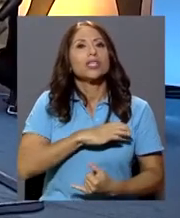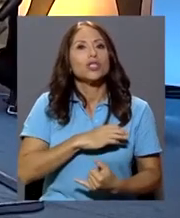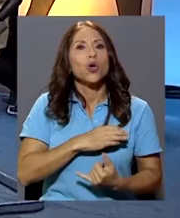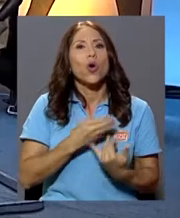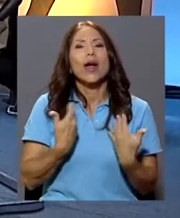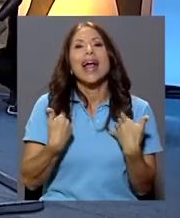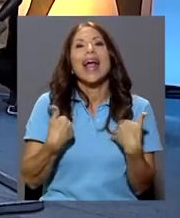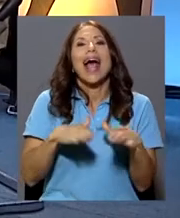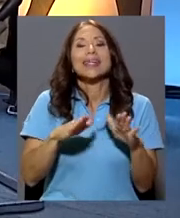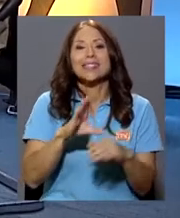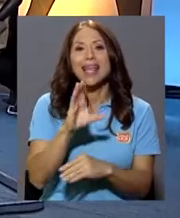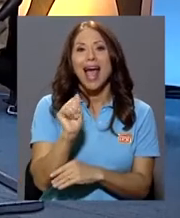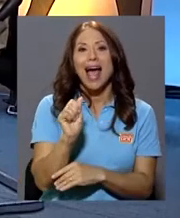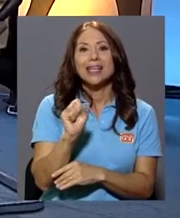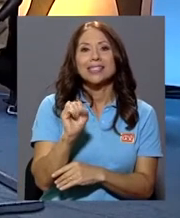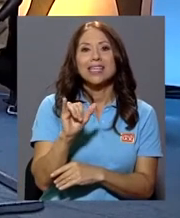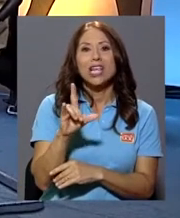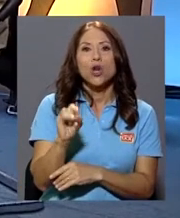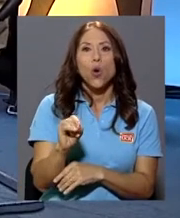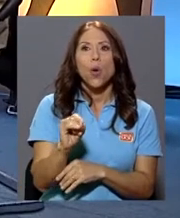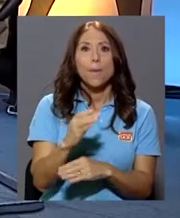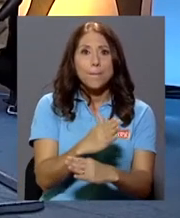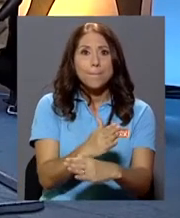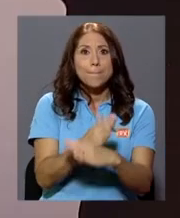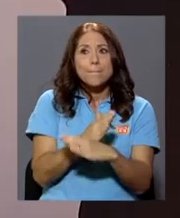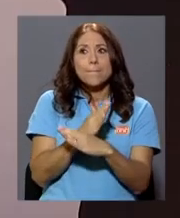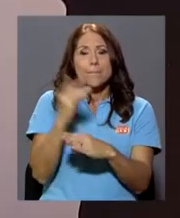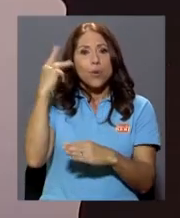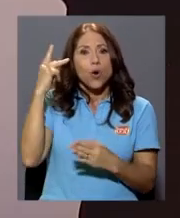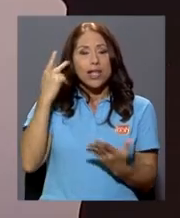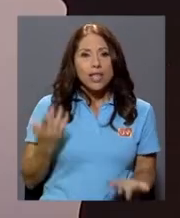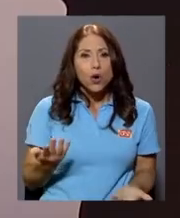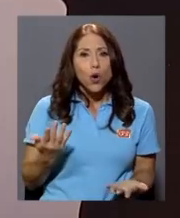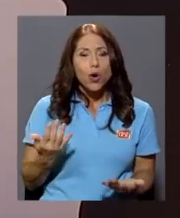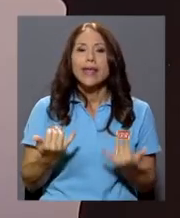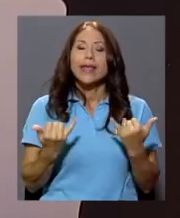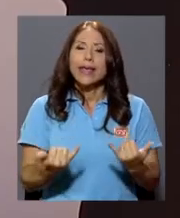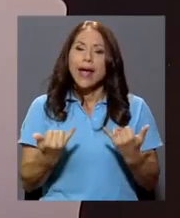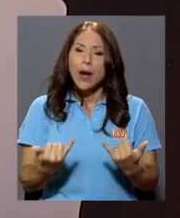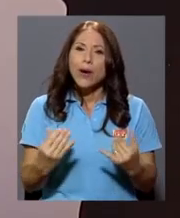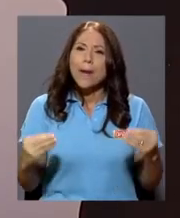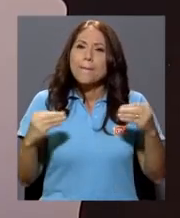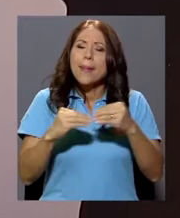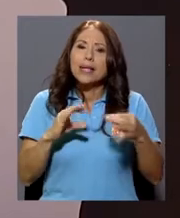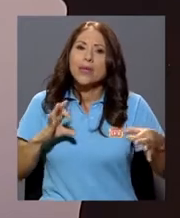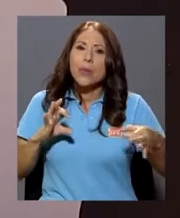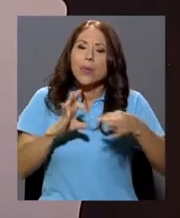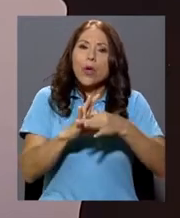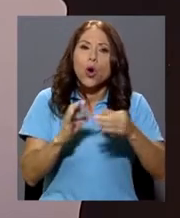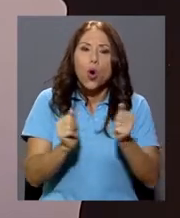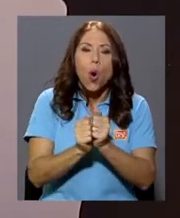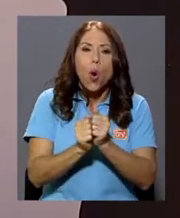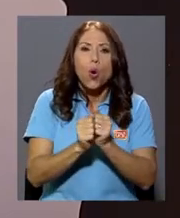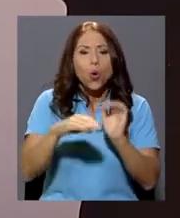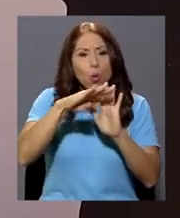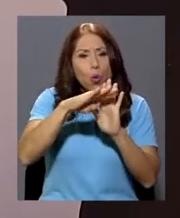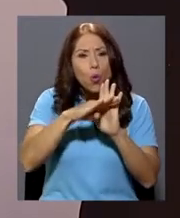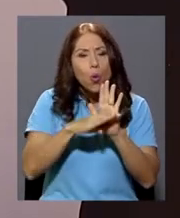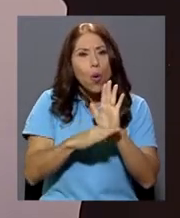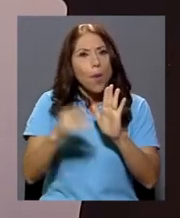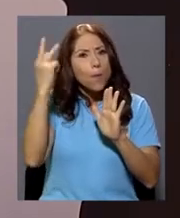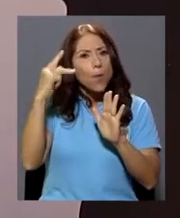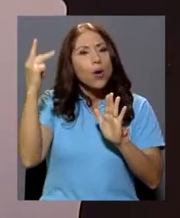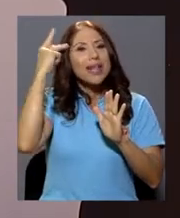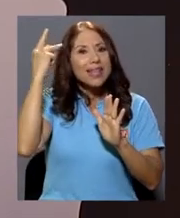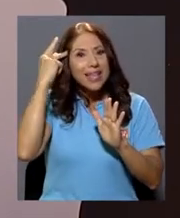de asilo político y que hoy por hoy también tienen más que ver con políticas creadas a propósito